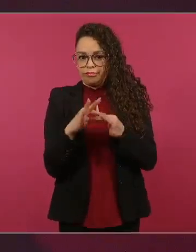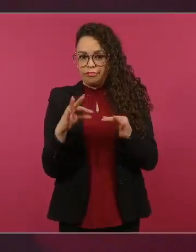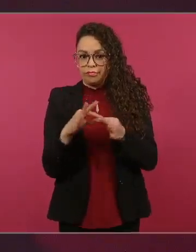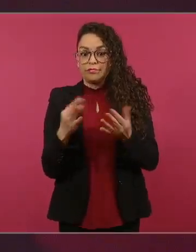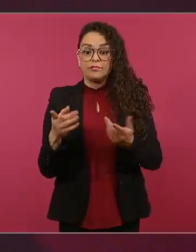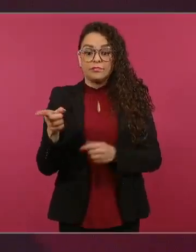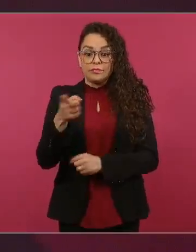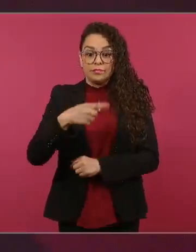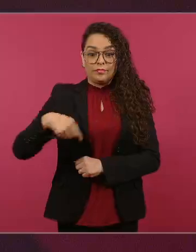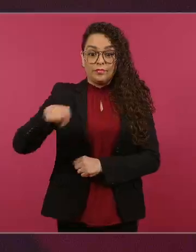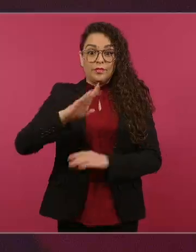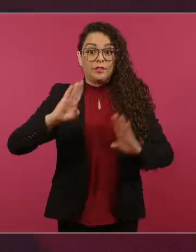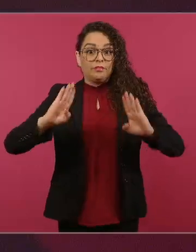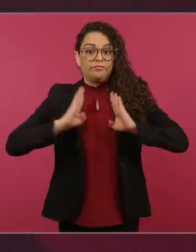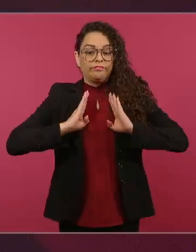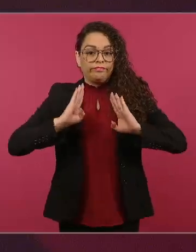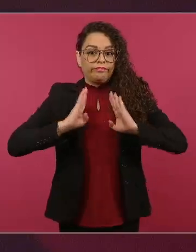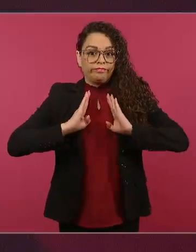resistencias de parte del ejército,